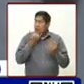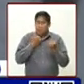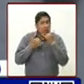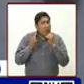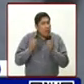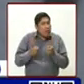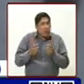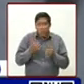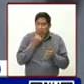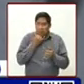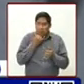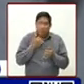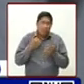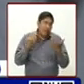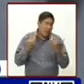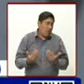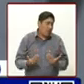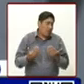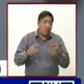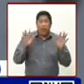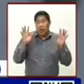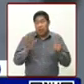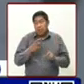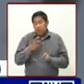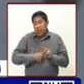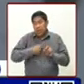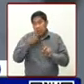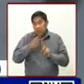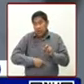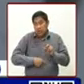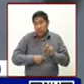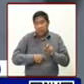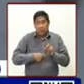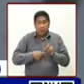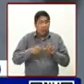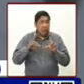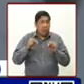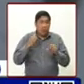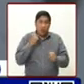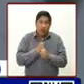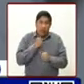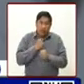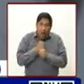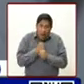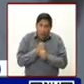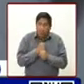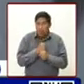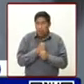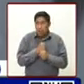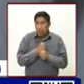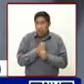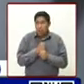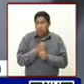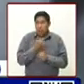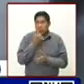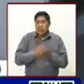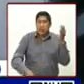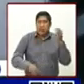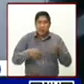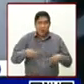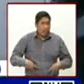pasó. Estoy ahorita ya pues meses, ¿no? Sin trabajo y mis hijas, ¿de qué van a